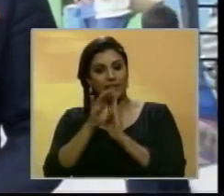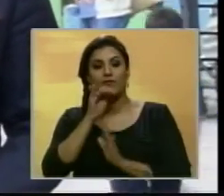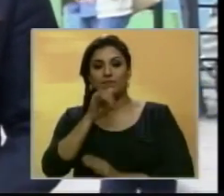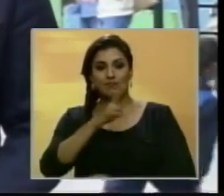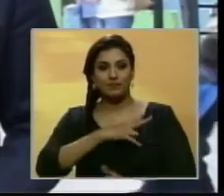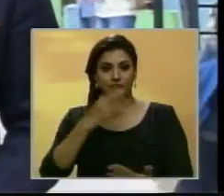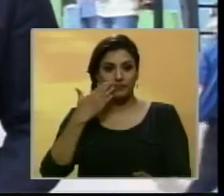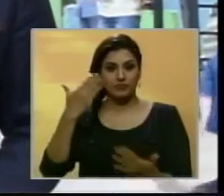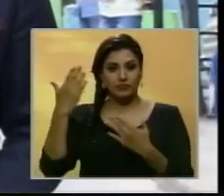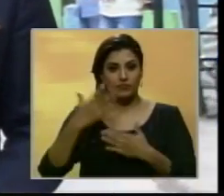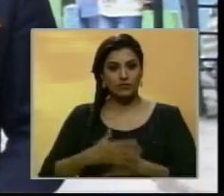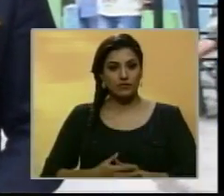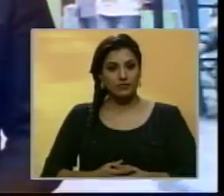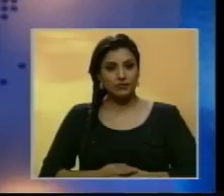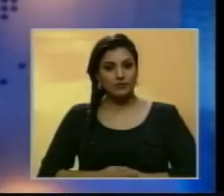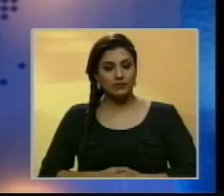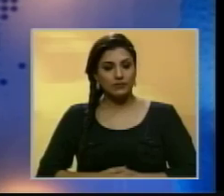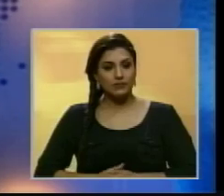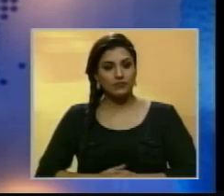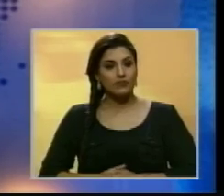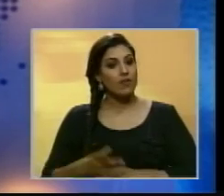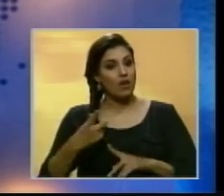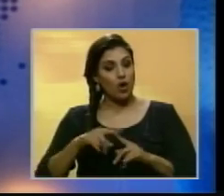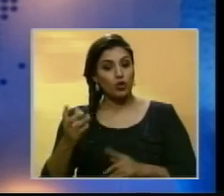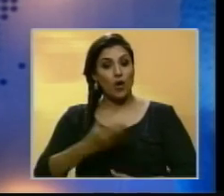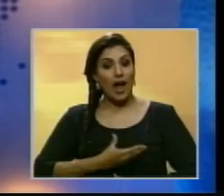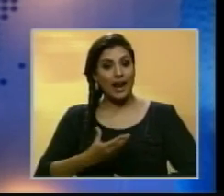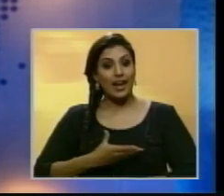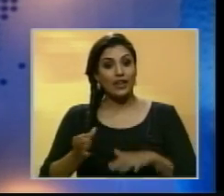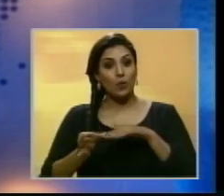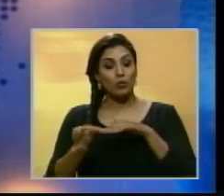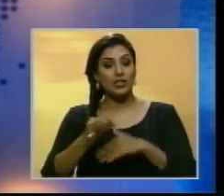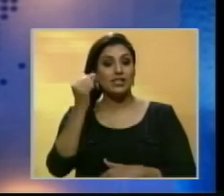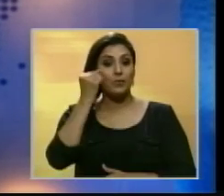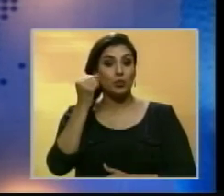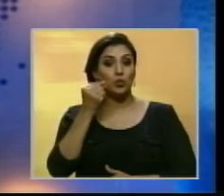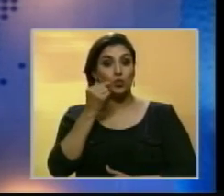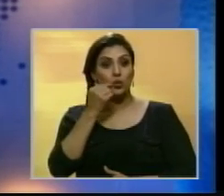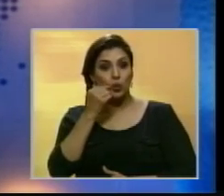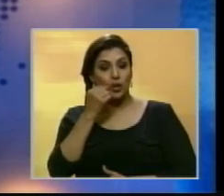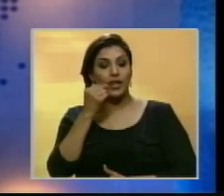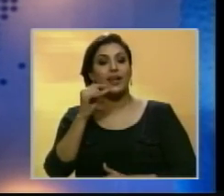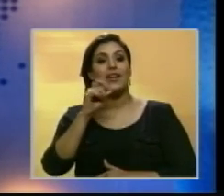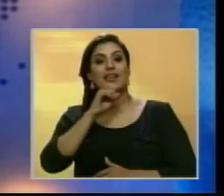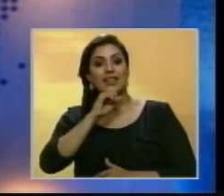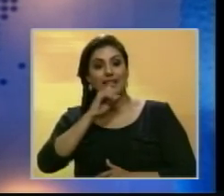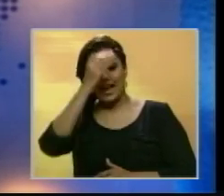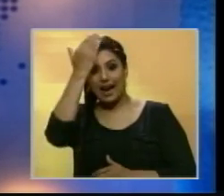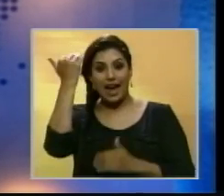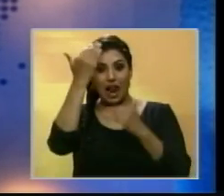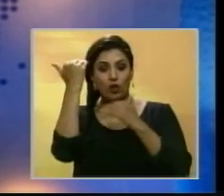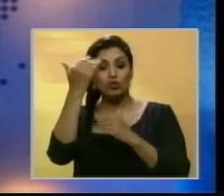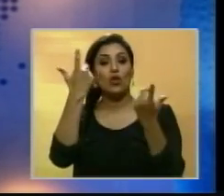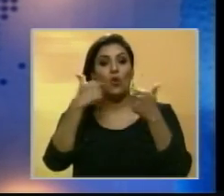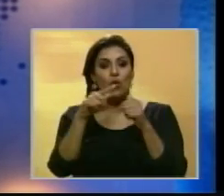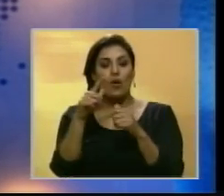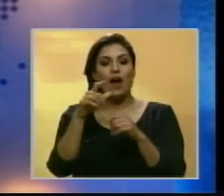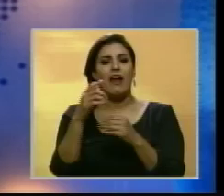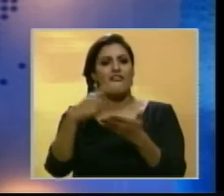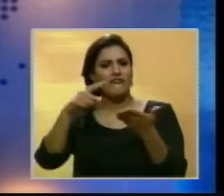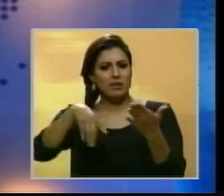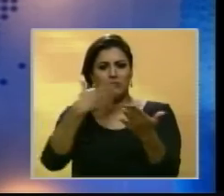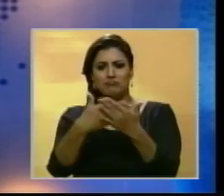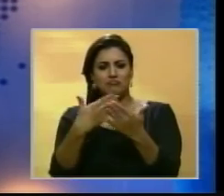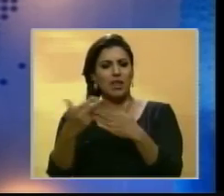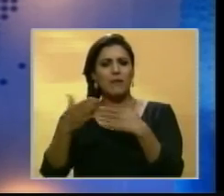Euclides Sotillo, Noticiero Venevisión. El alcalde del municipio Sucre, Carlos Ocariz, indicó que la validación de firmas va a paso firme